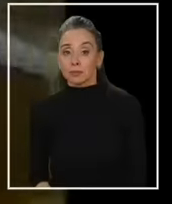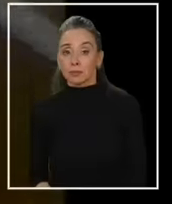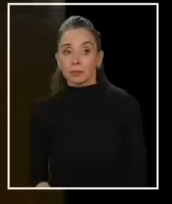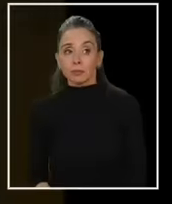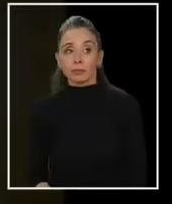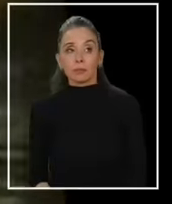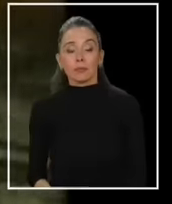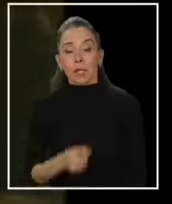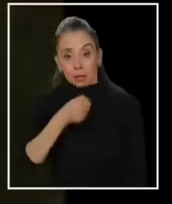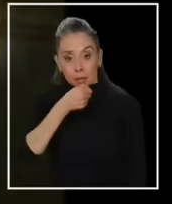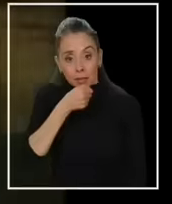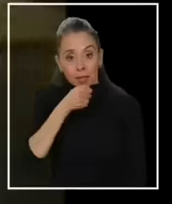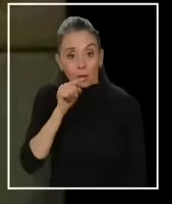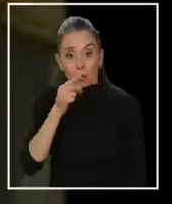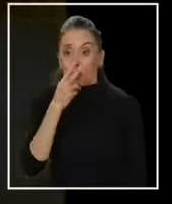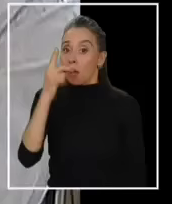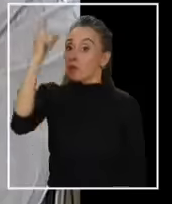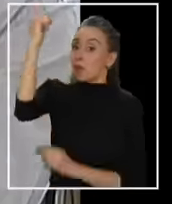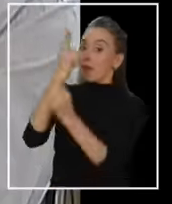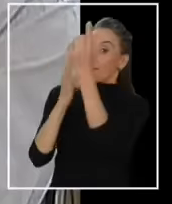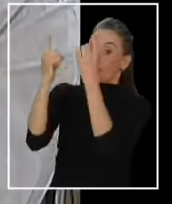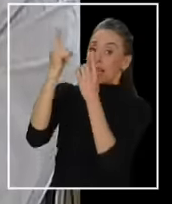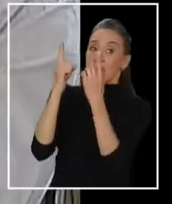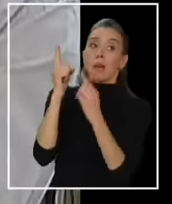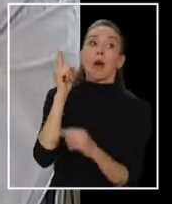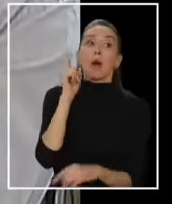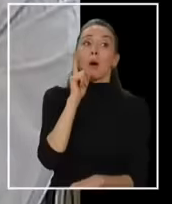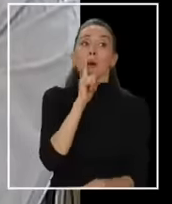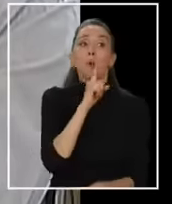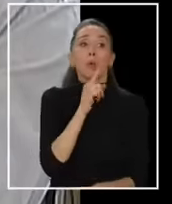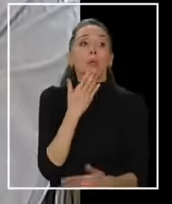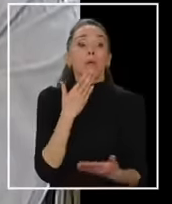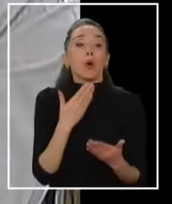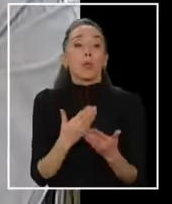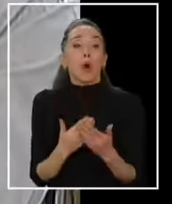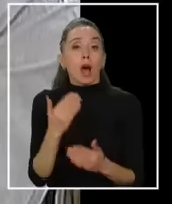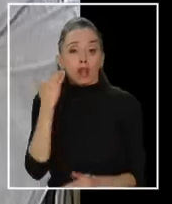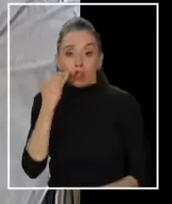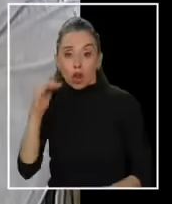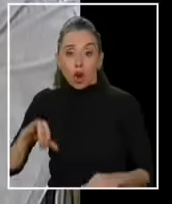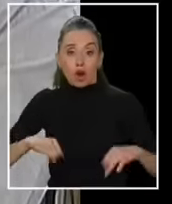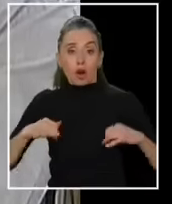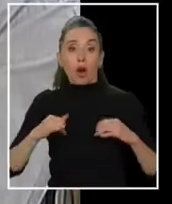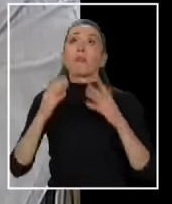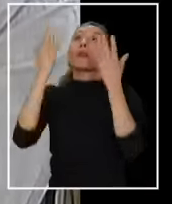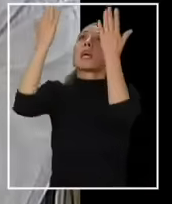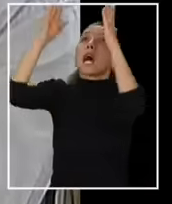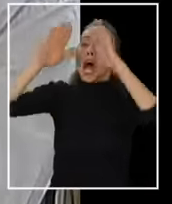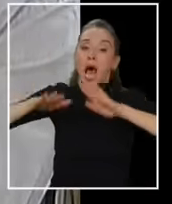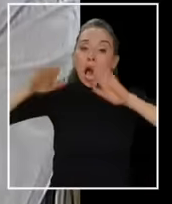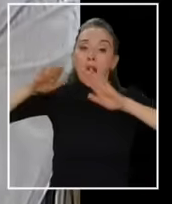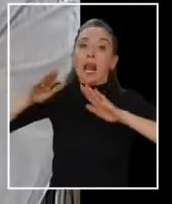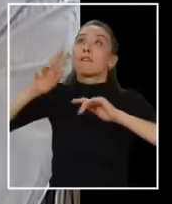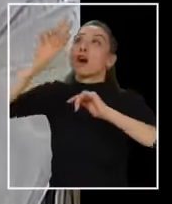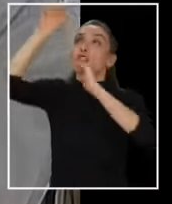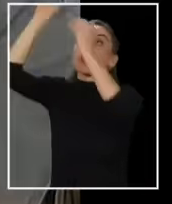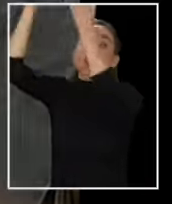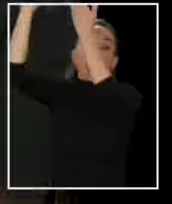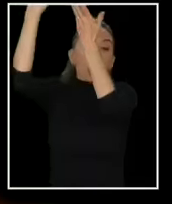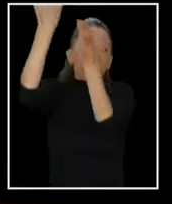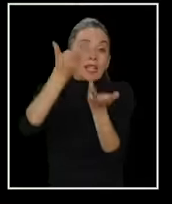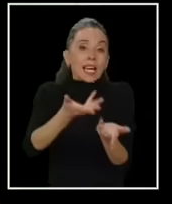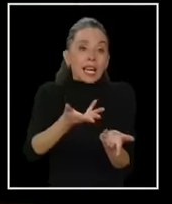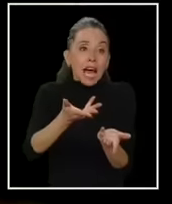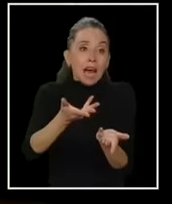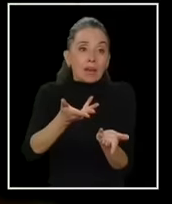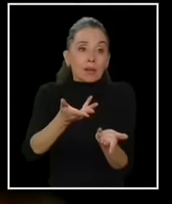maravilloso. Pero el momento culminante de las apariciones fue cuando el chiquillo, después de alabar el regalo de Dios que